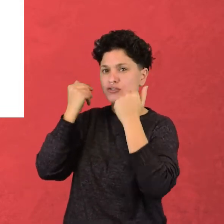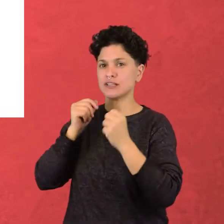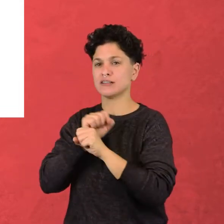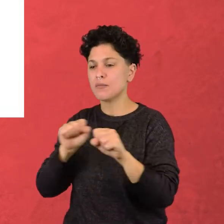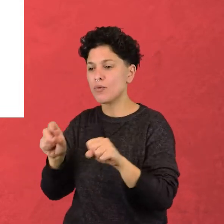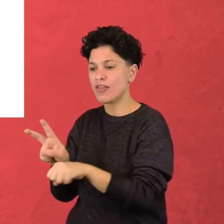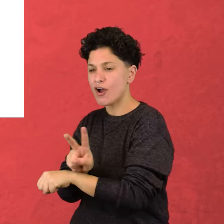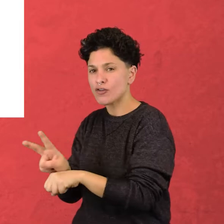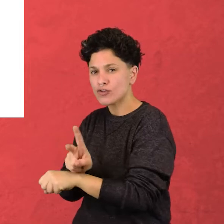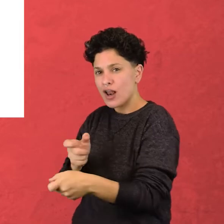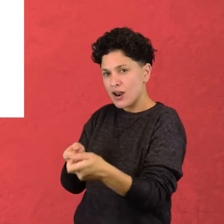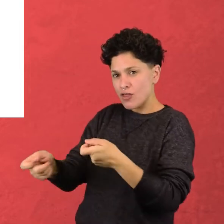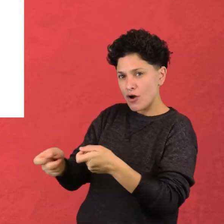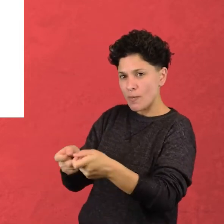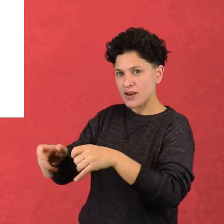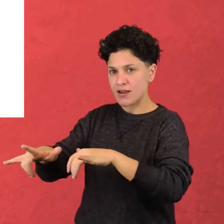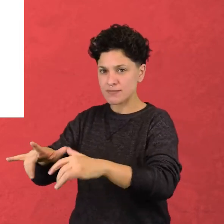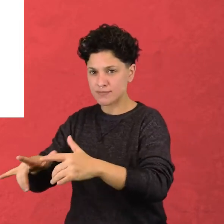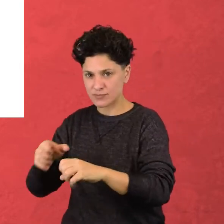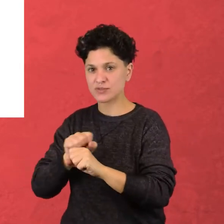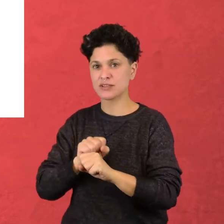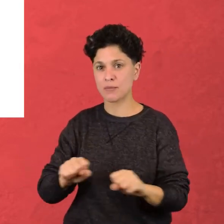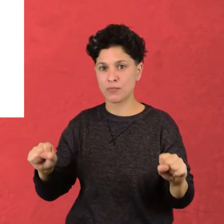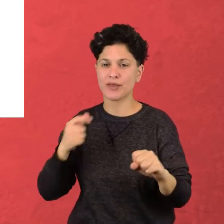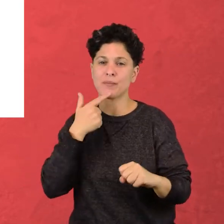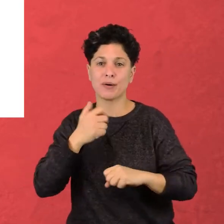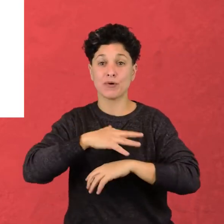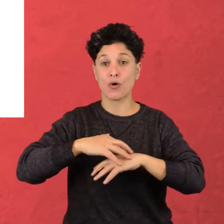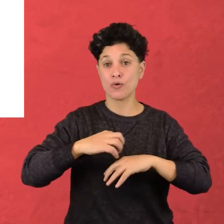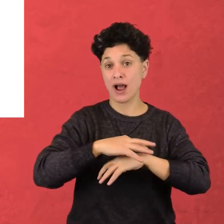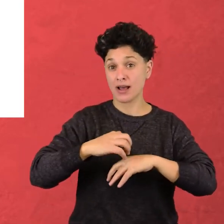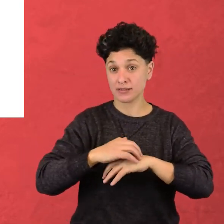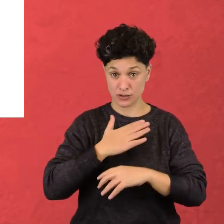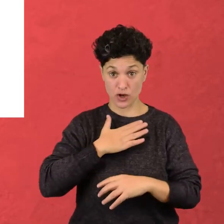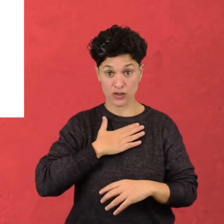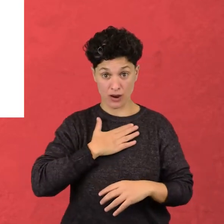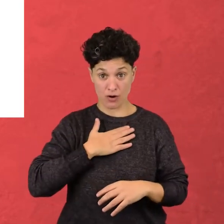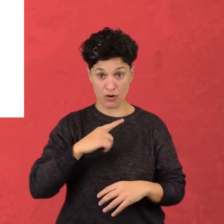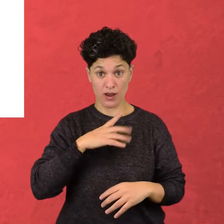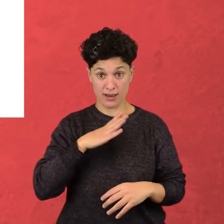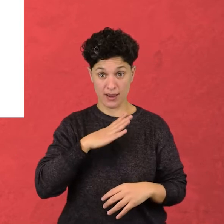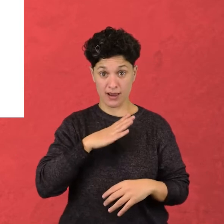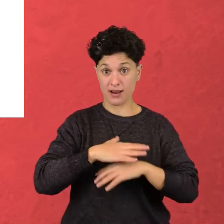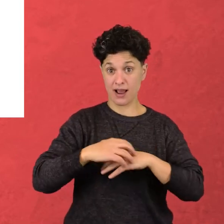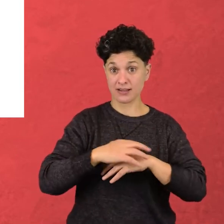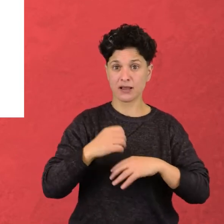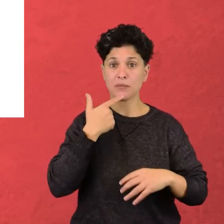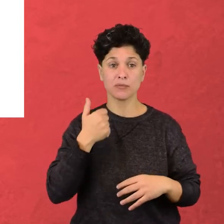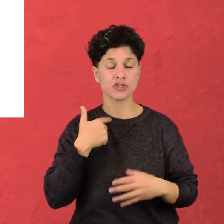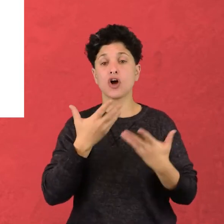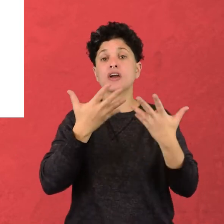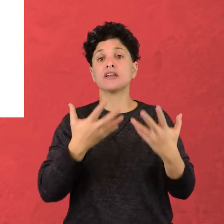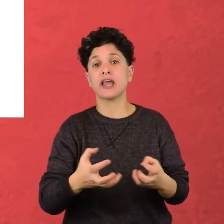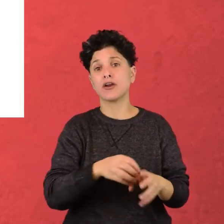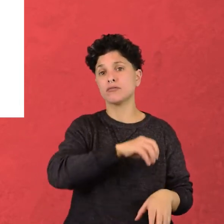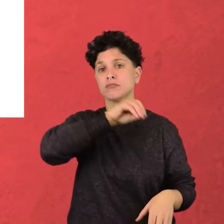animal muy fácil de dominar, fácil de controlar. Yo tengo una gata y cuando quiero la saco de un